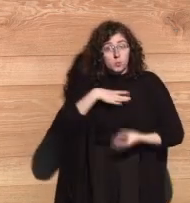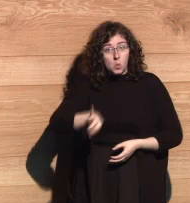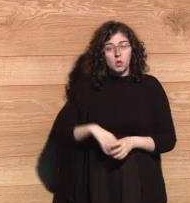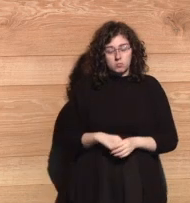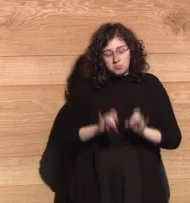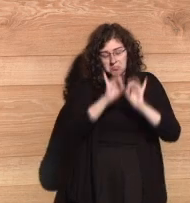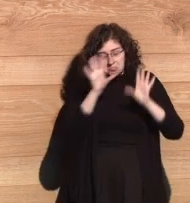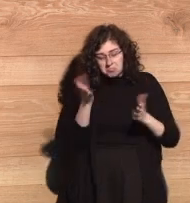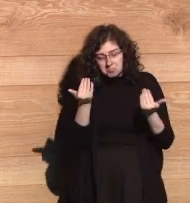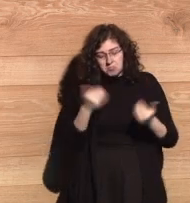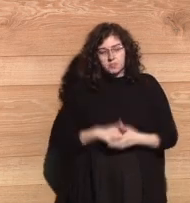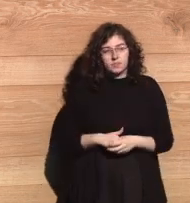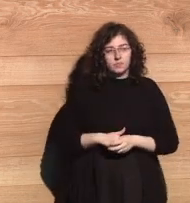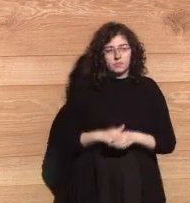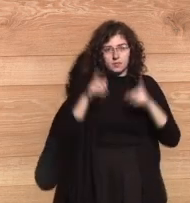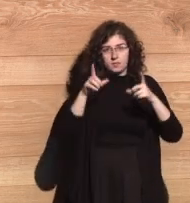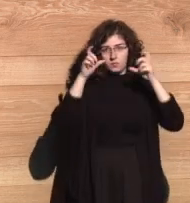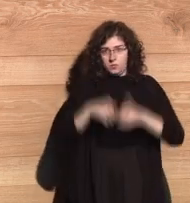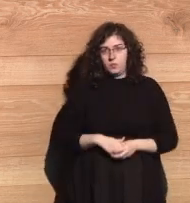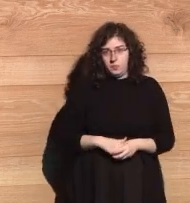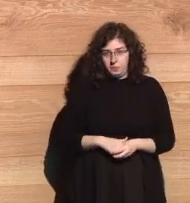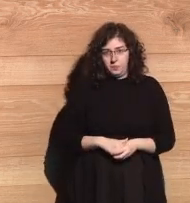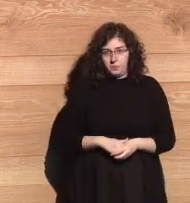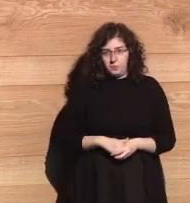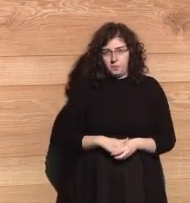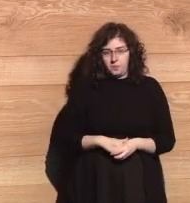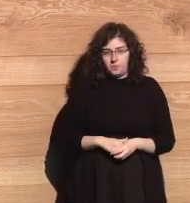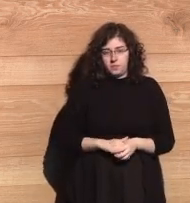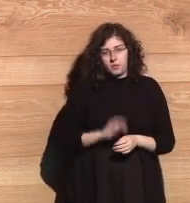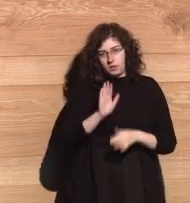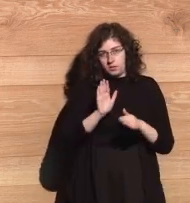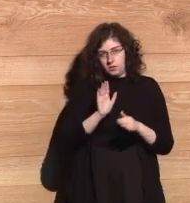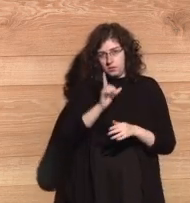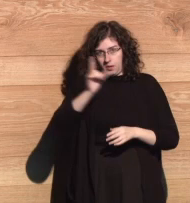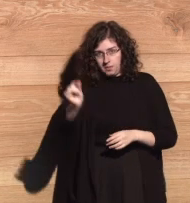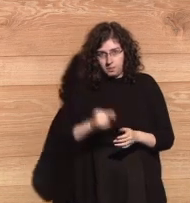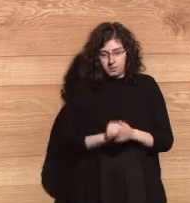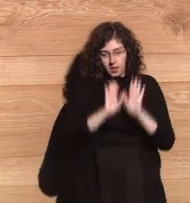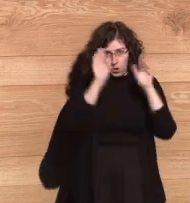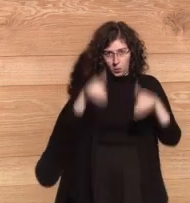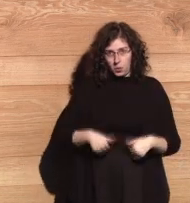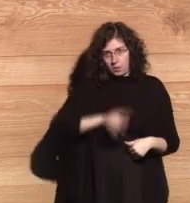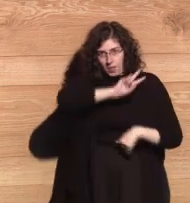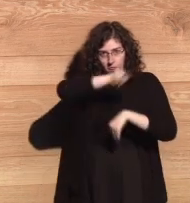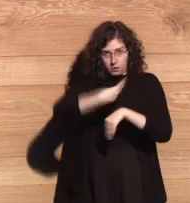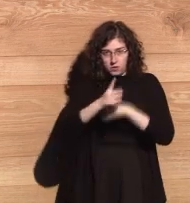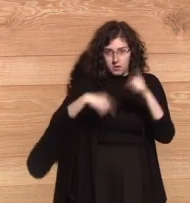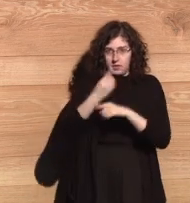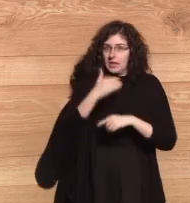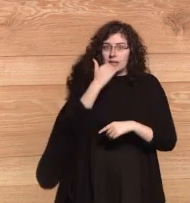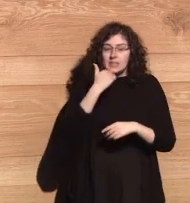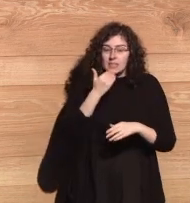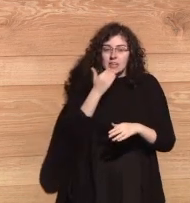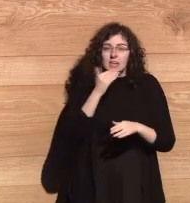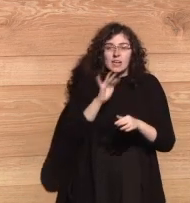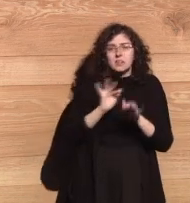Claro, don Gerardo, le tomo el retrato. Va. regresa después de 2 horas, ya casi termina el